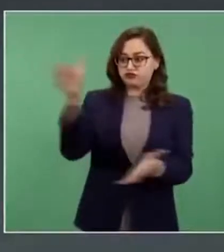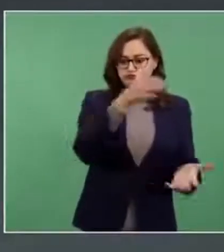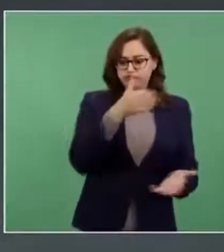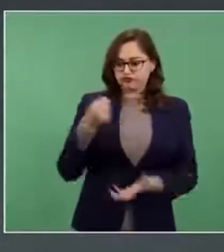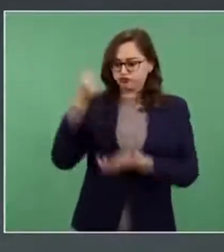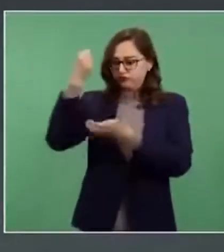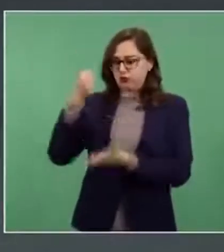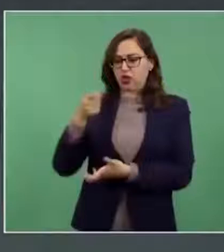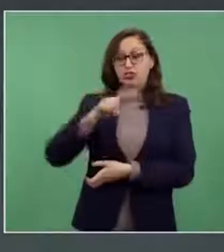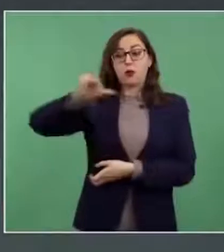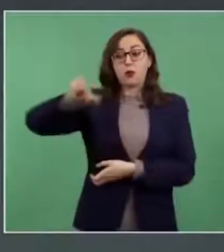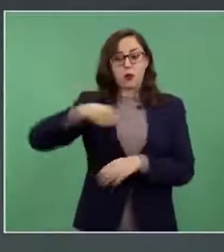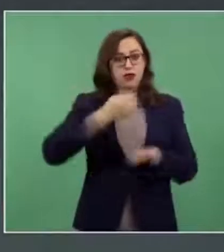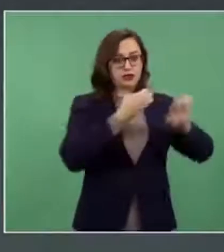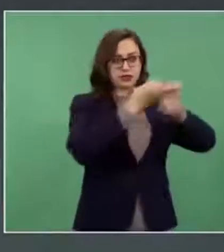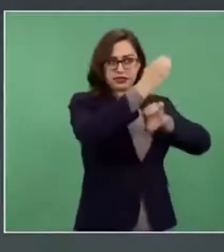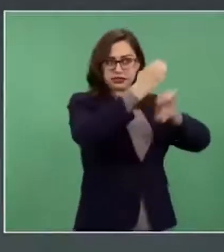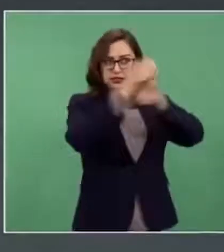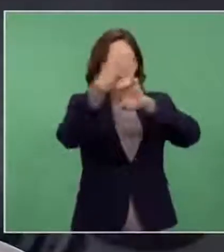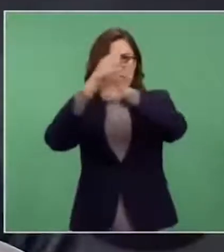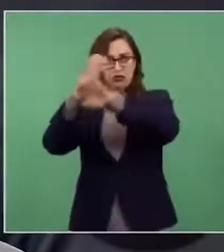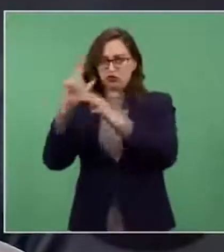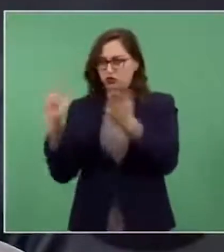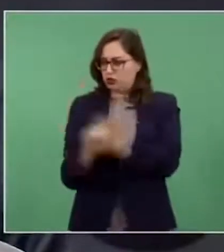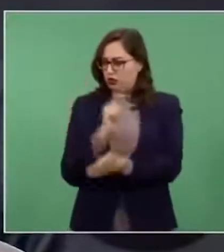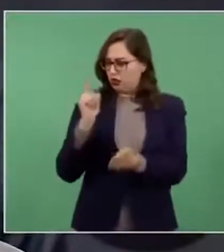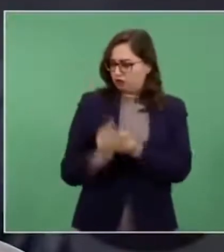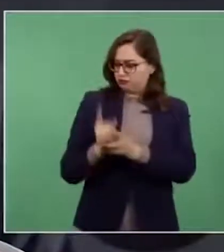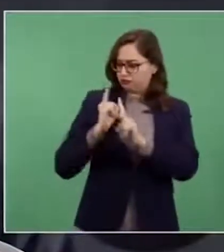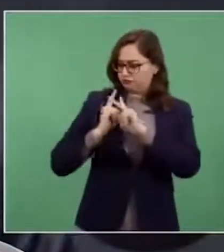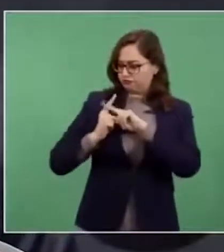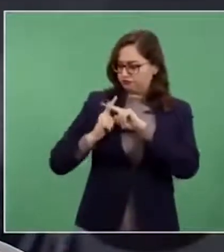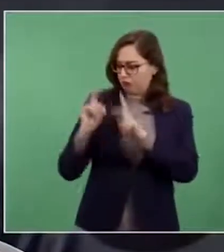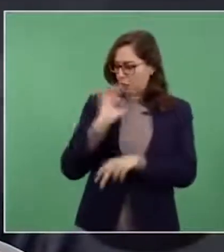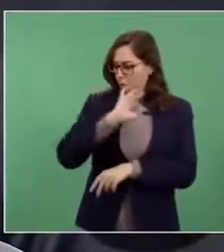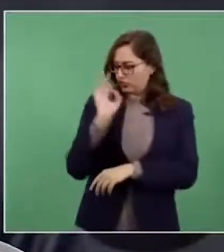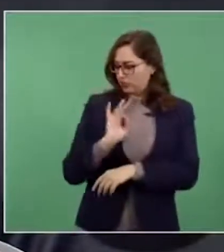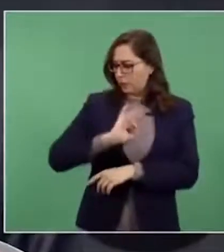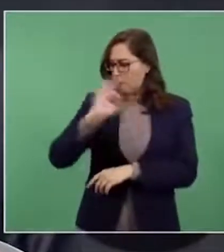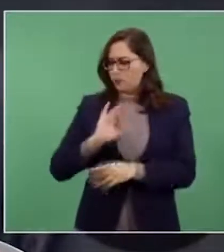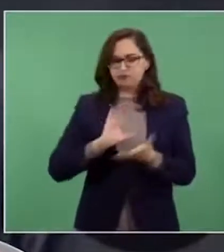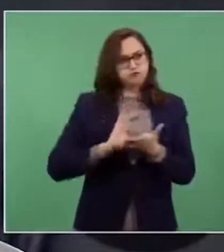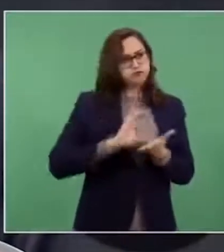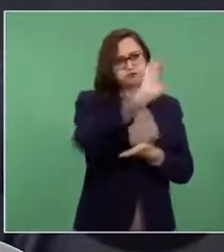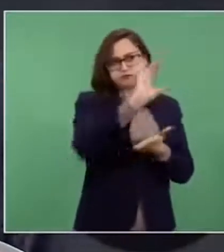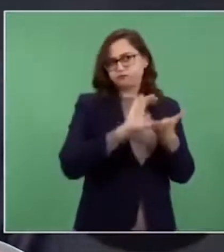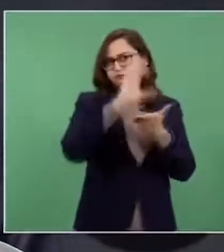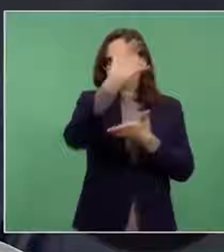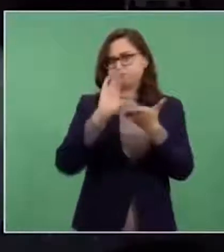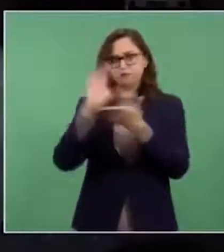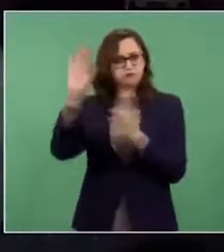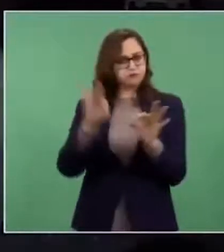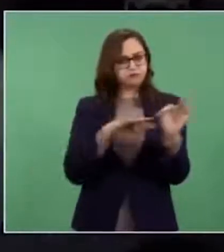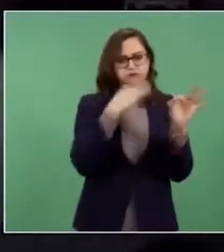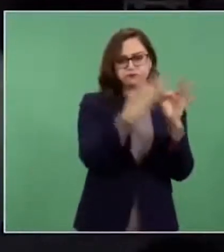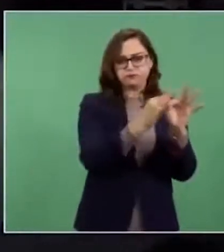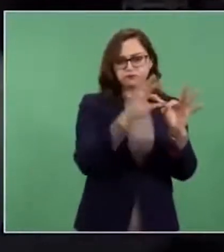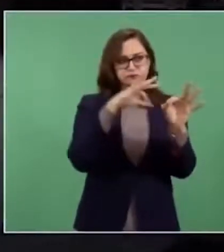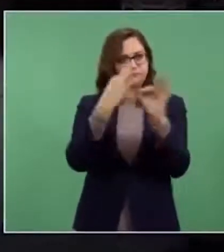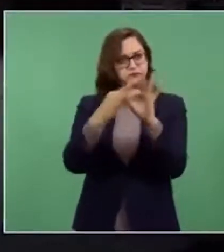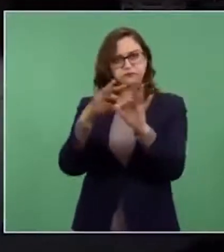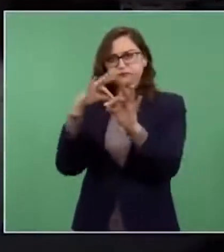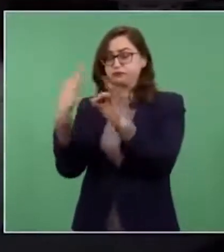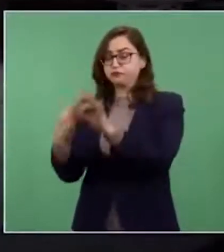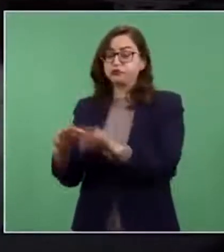del presupuesto que por ley corresponden a estados y municipios. La independencia de